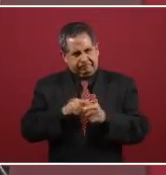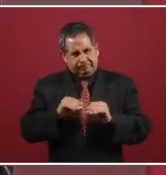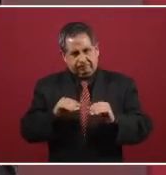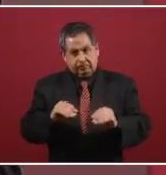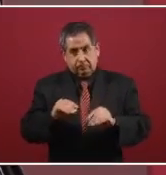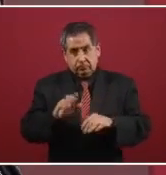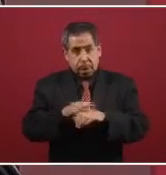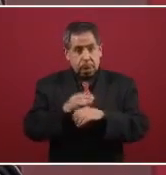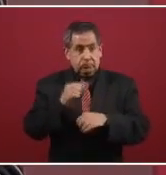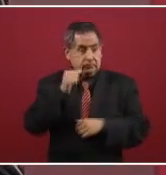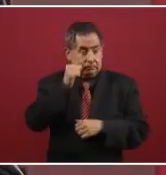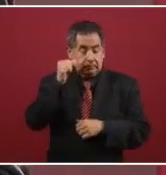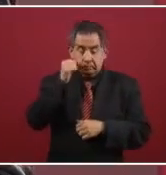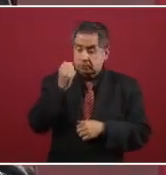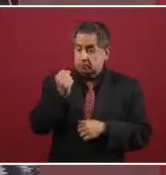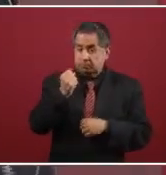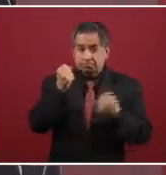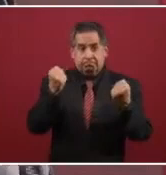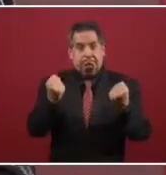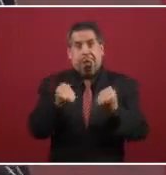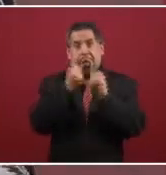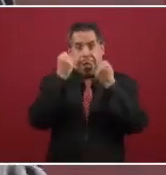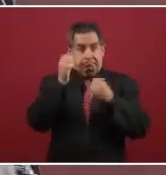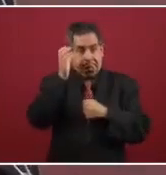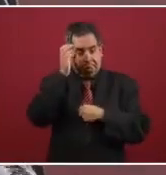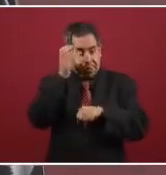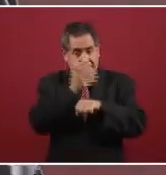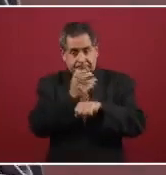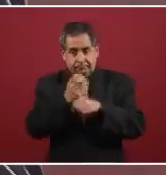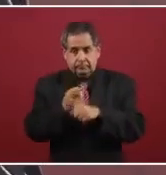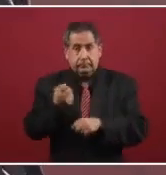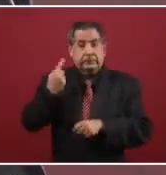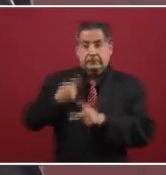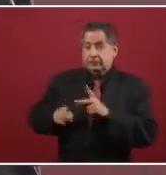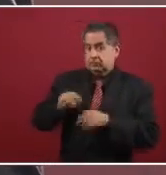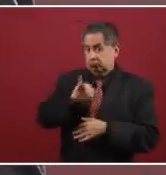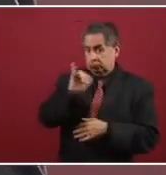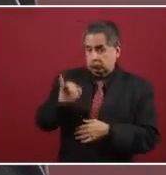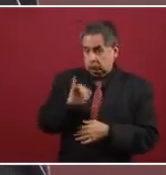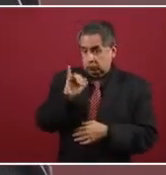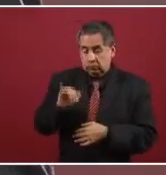fue fuerte lo de ayer, bueno, lo que empezó el jueves